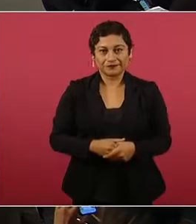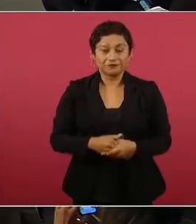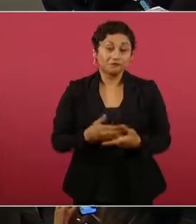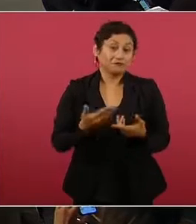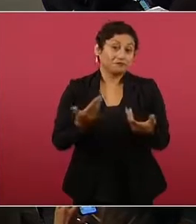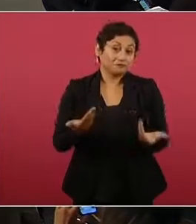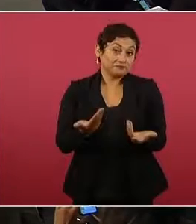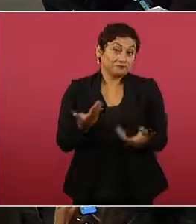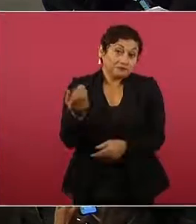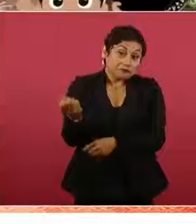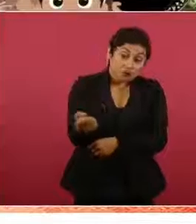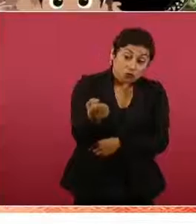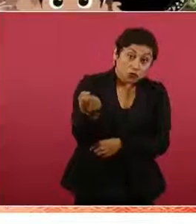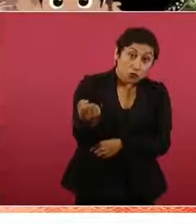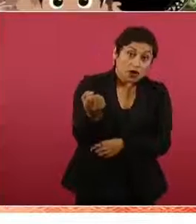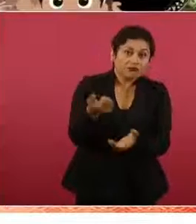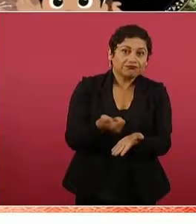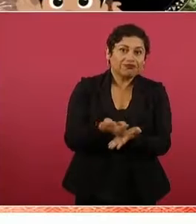beneficiar la suerte